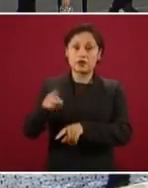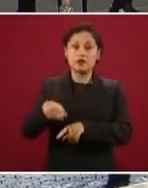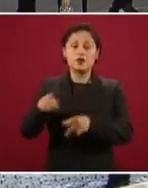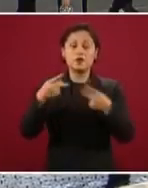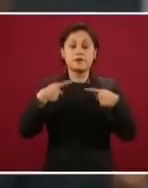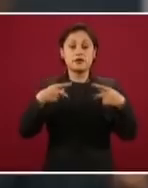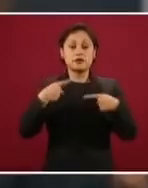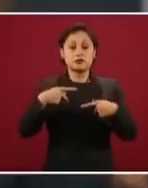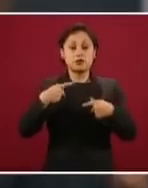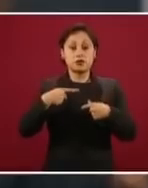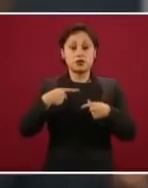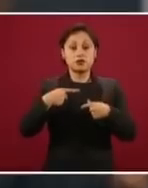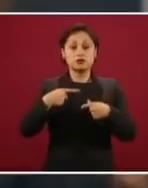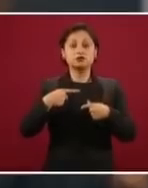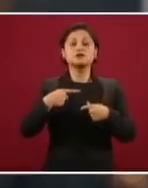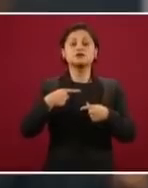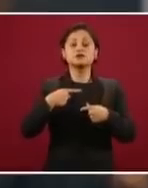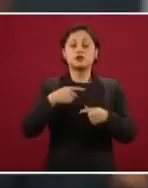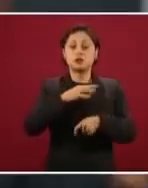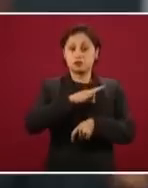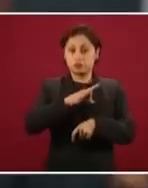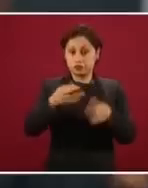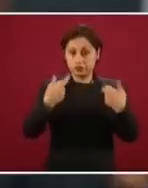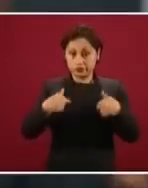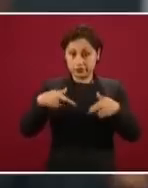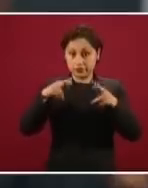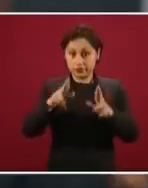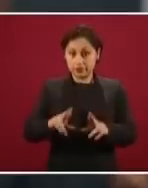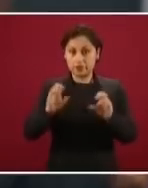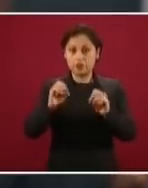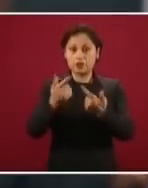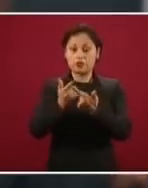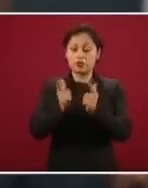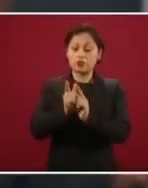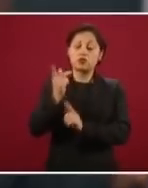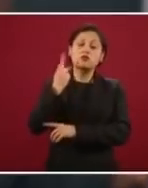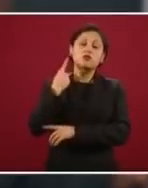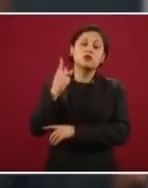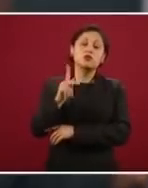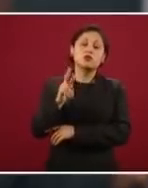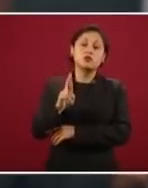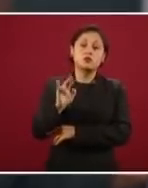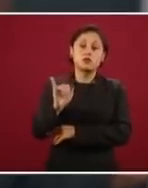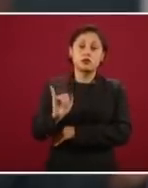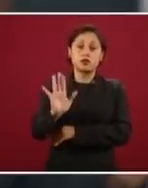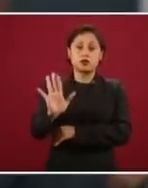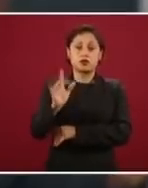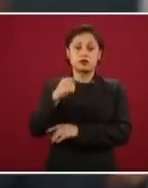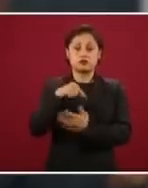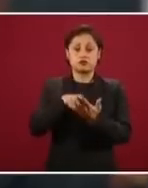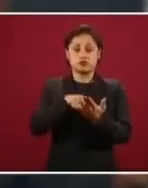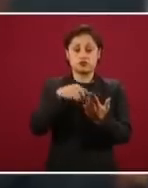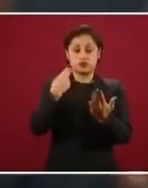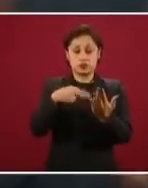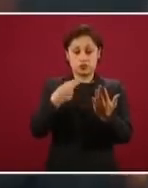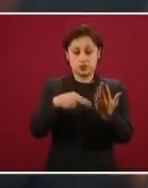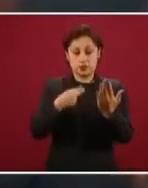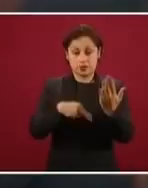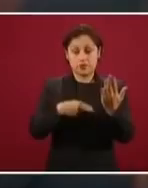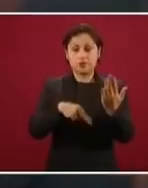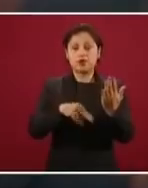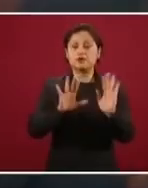autorizada y priístas no tengo los nombres bueno si tengo los nombres